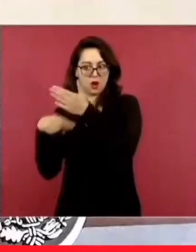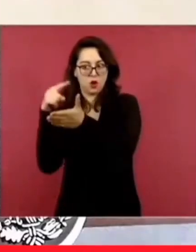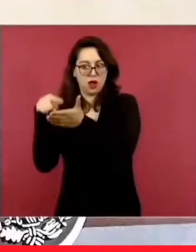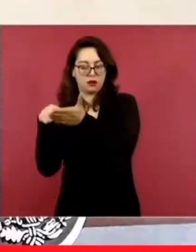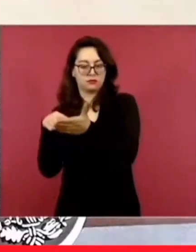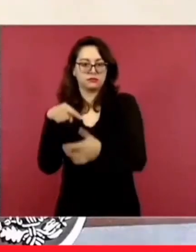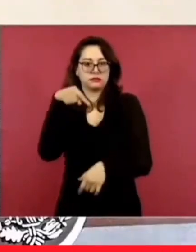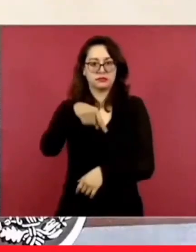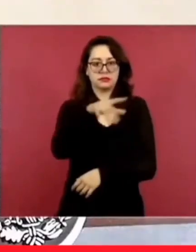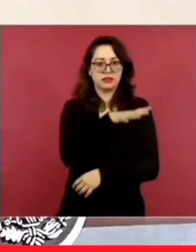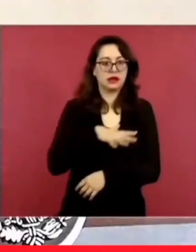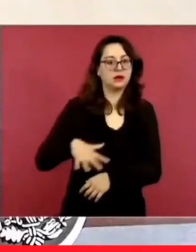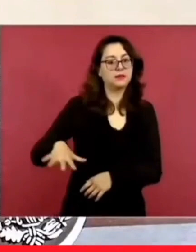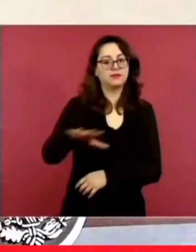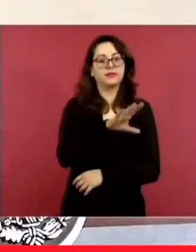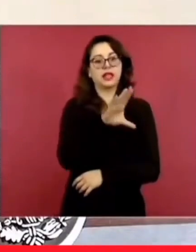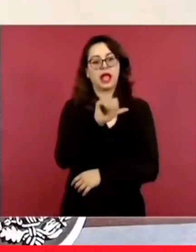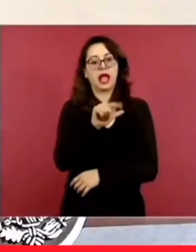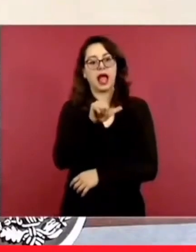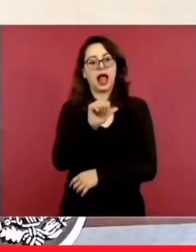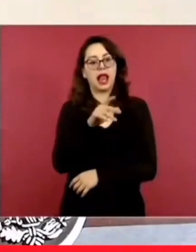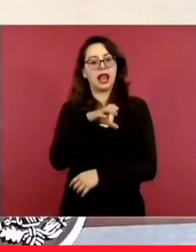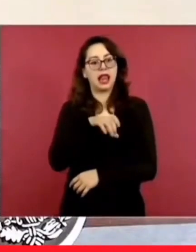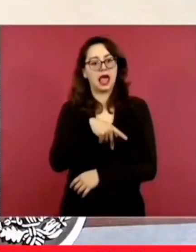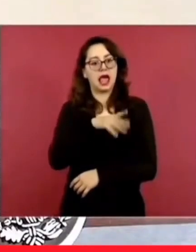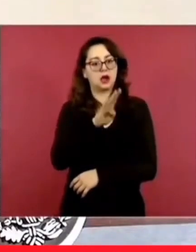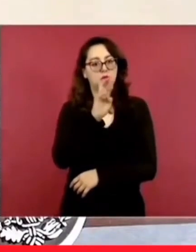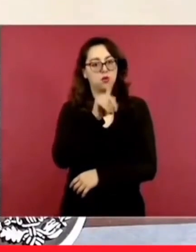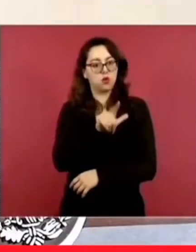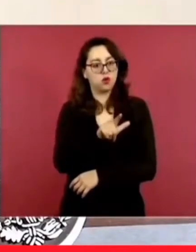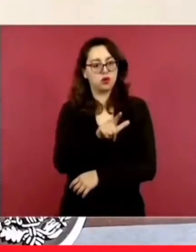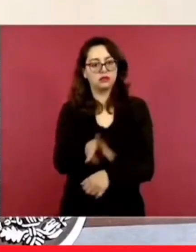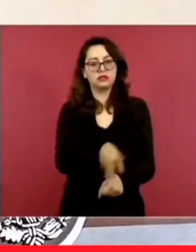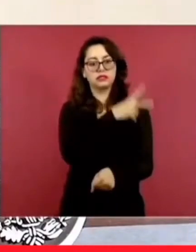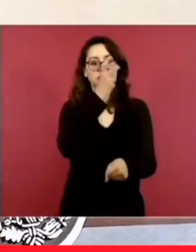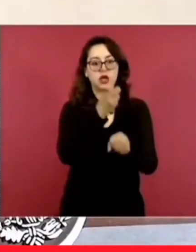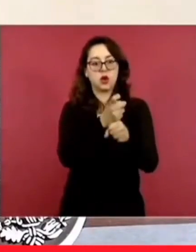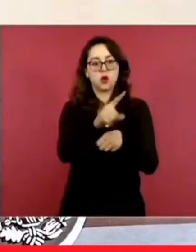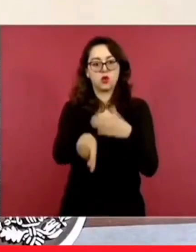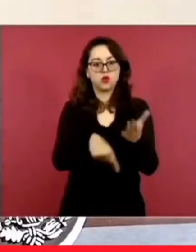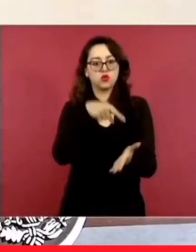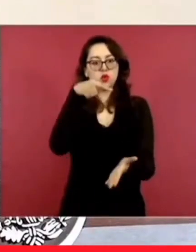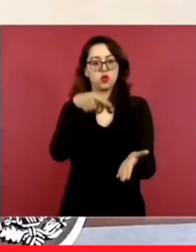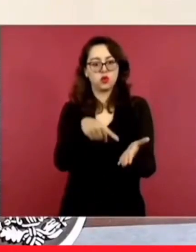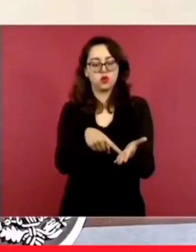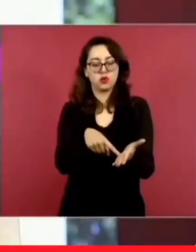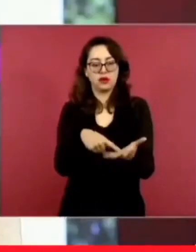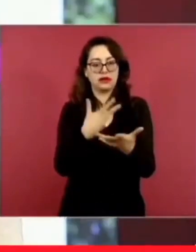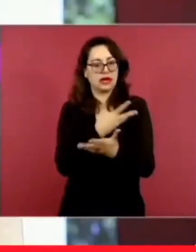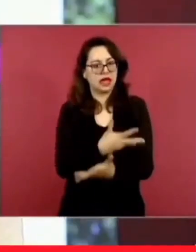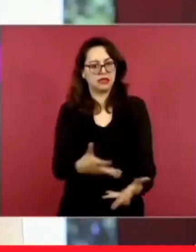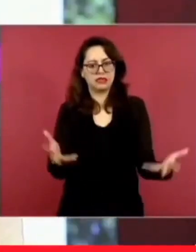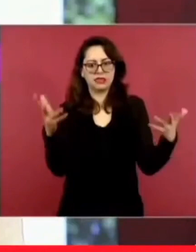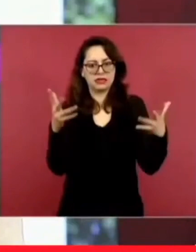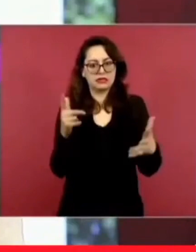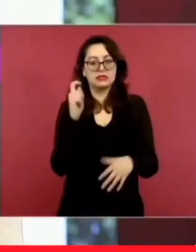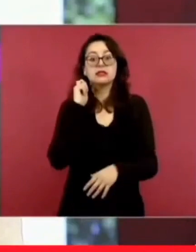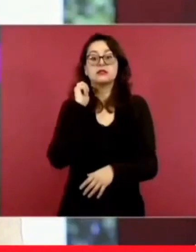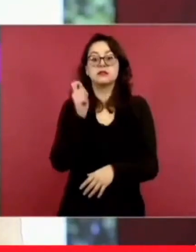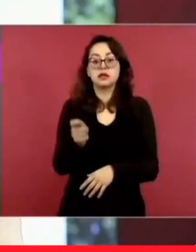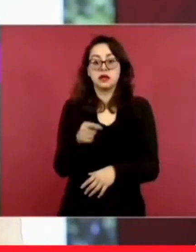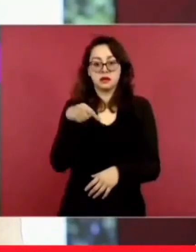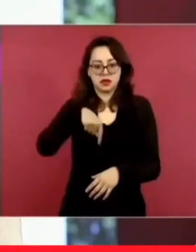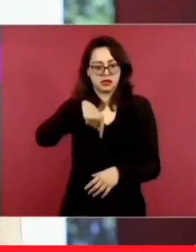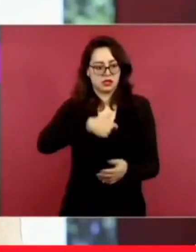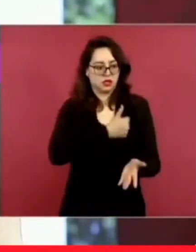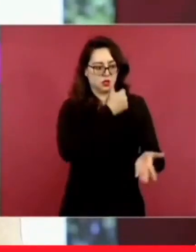lleva a un territorio, para que nos imaginemos, es 10 veces la Ciudad de México en